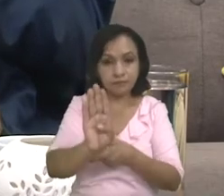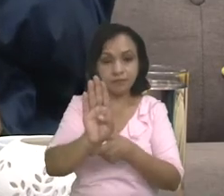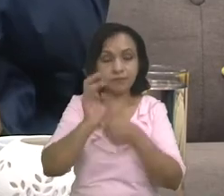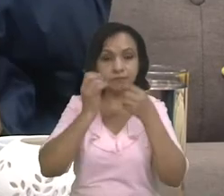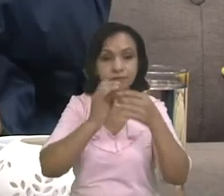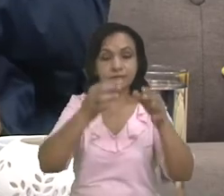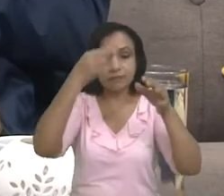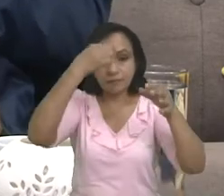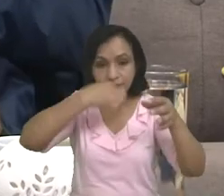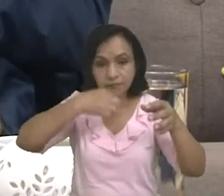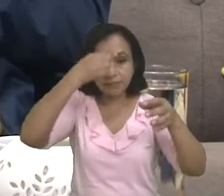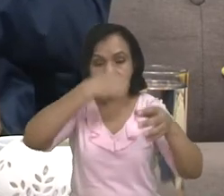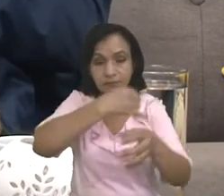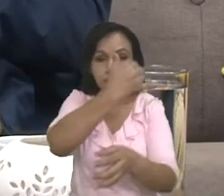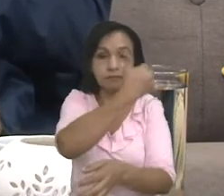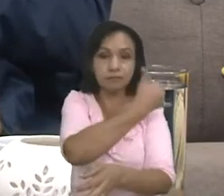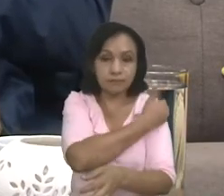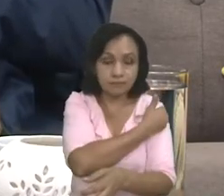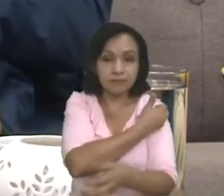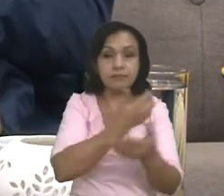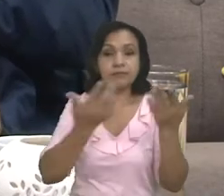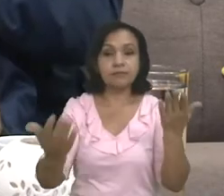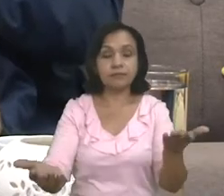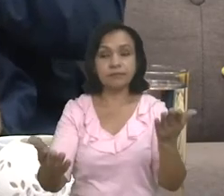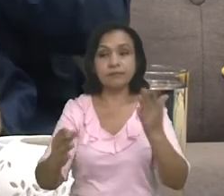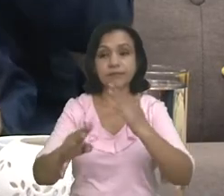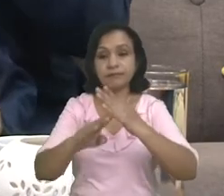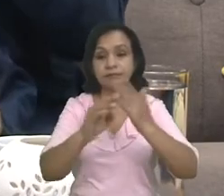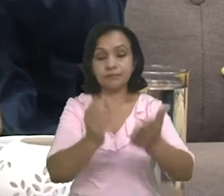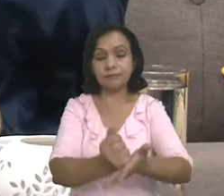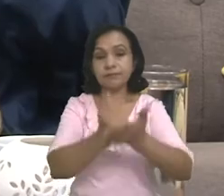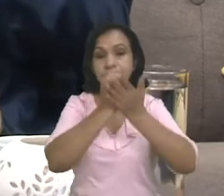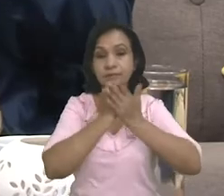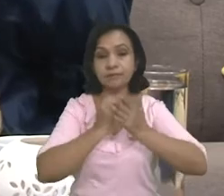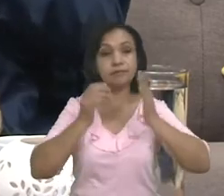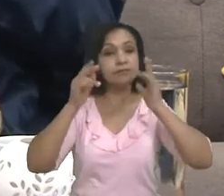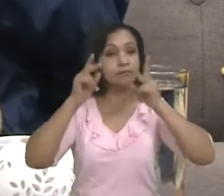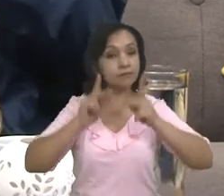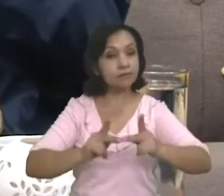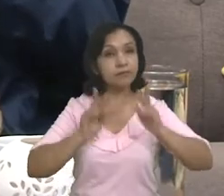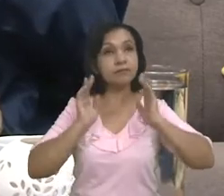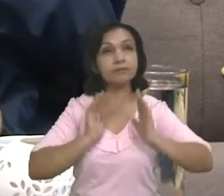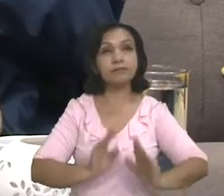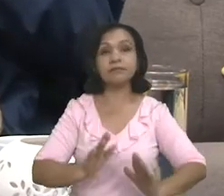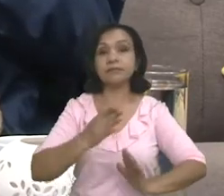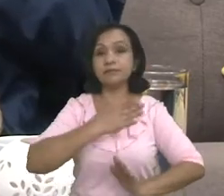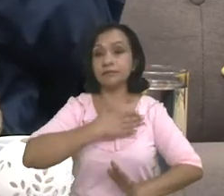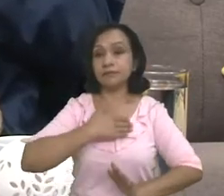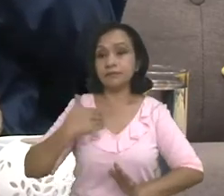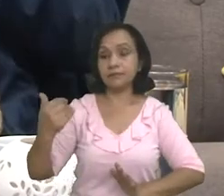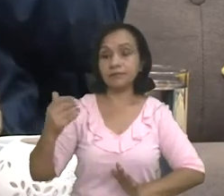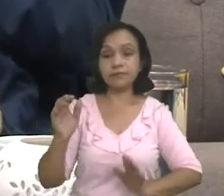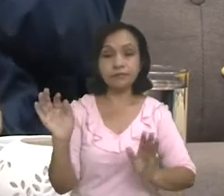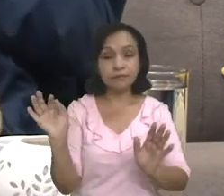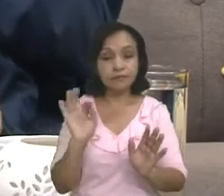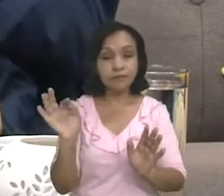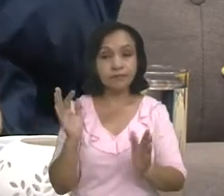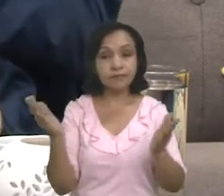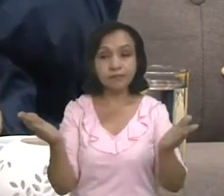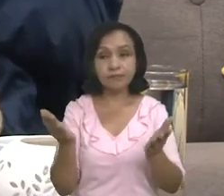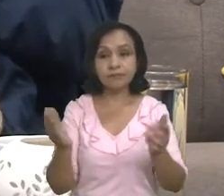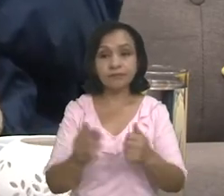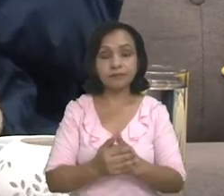esa vacuna fortaleza lógico eso le ayuda también a las personas a estar en mejor condición o